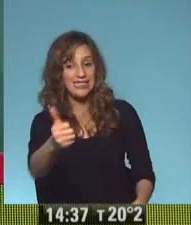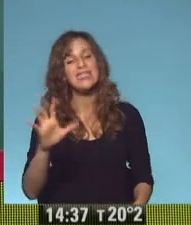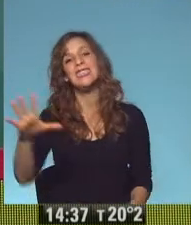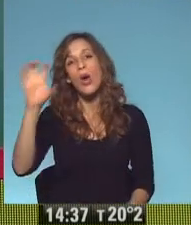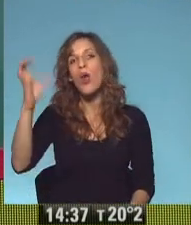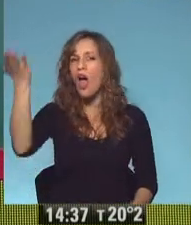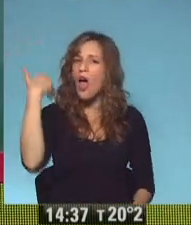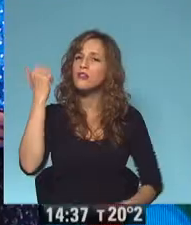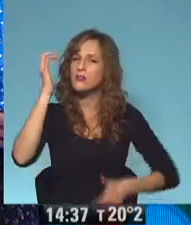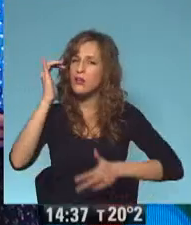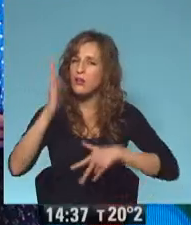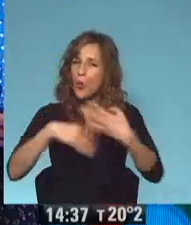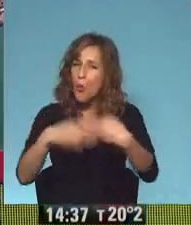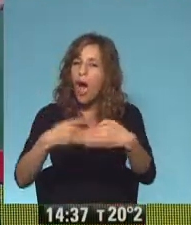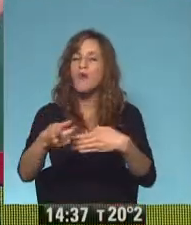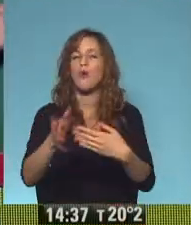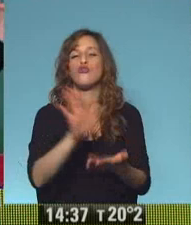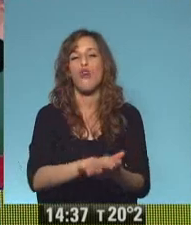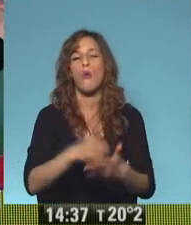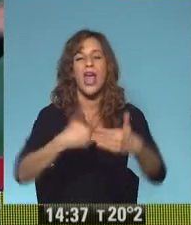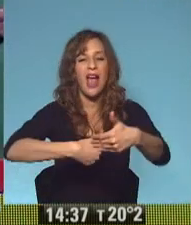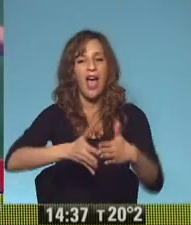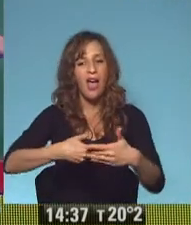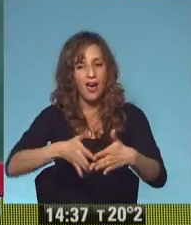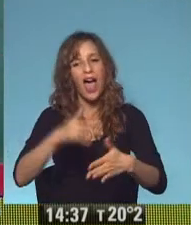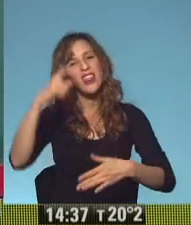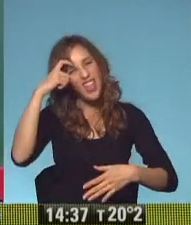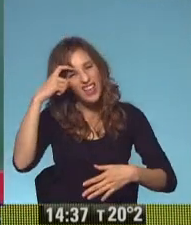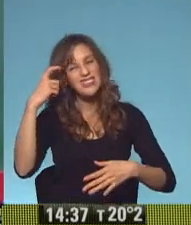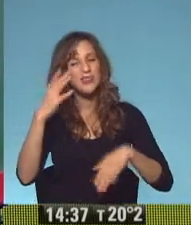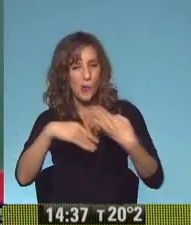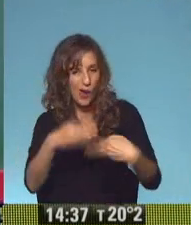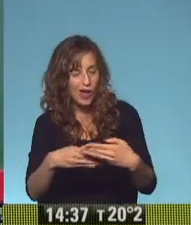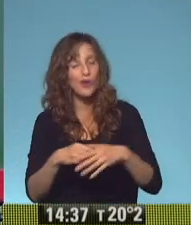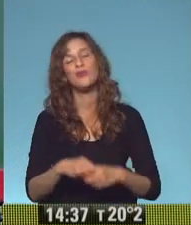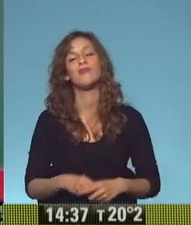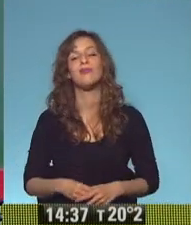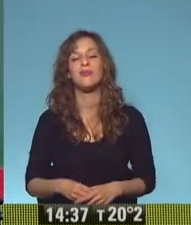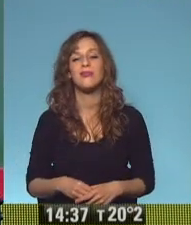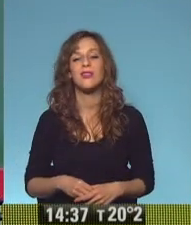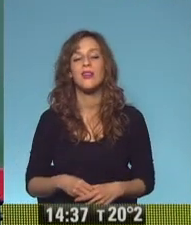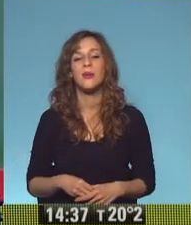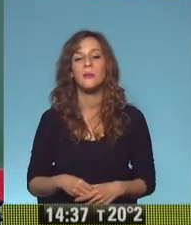¿se acuerdan? Sí. Si había 6 de un lado y 4 del otro, sumaban 10. ¿Sí?